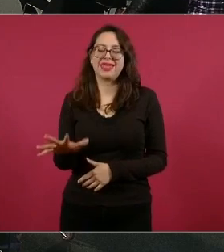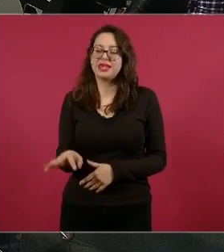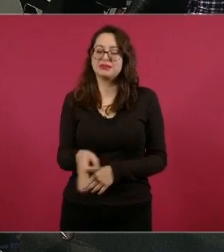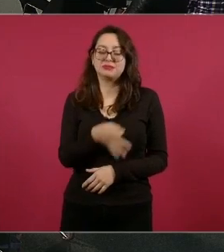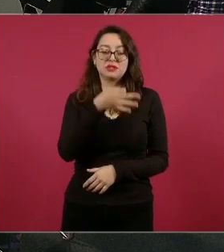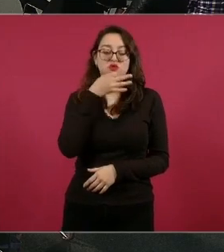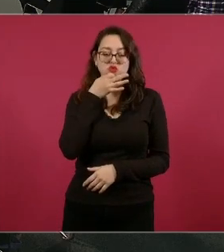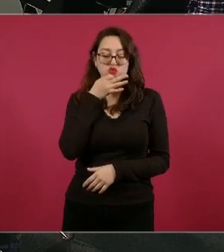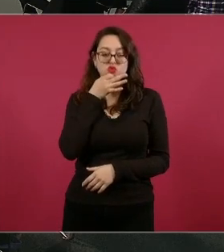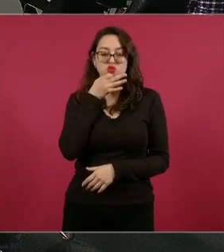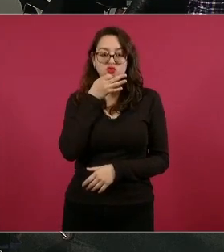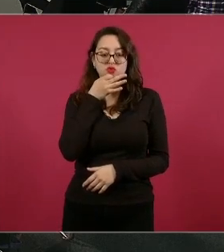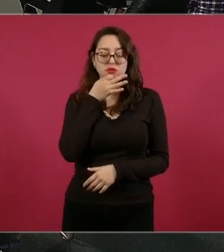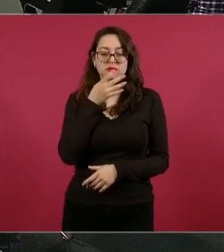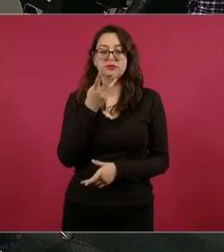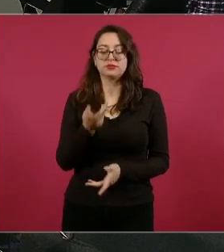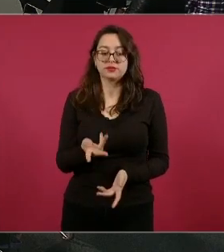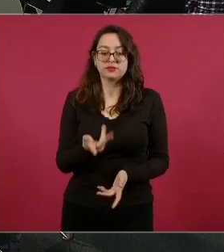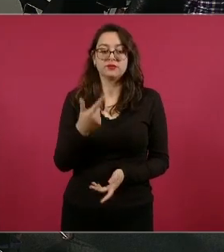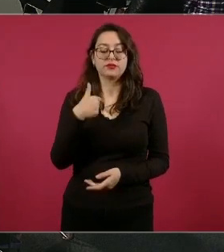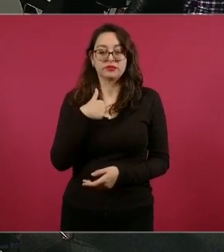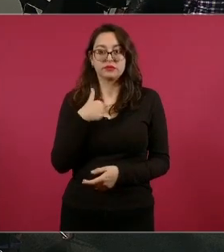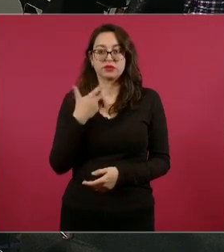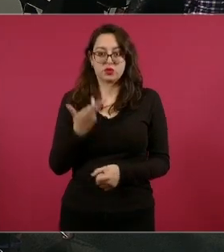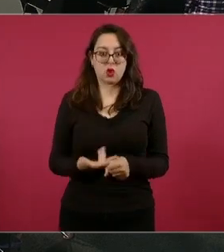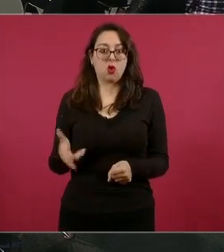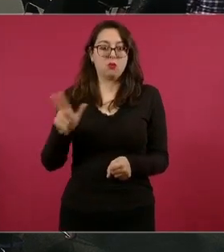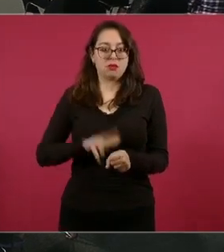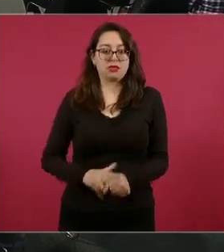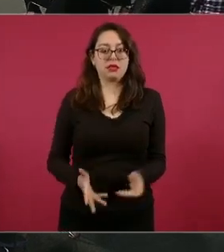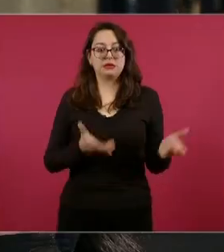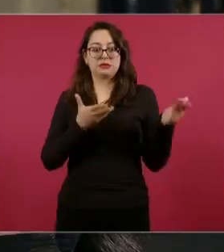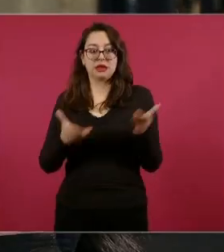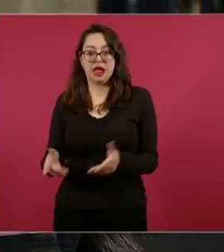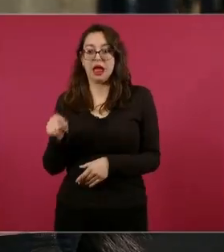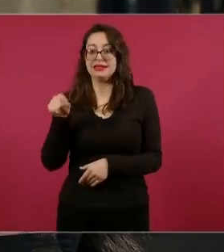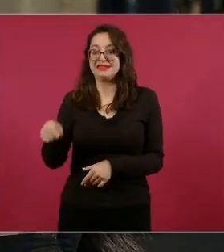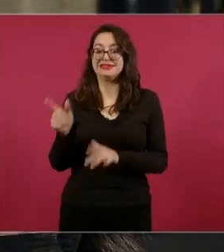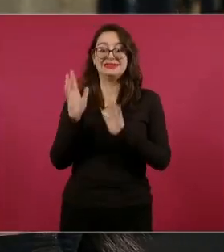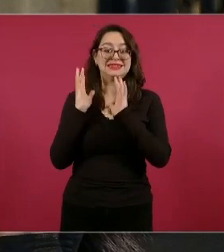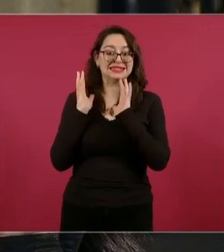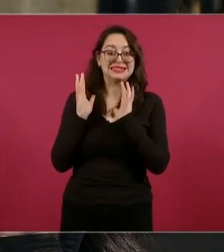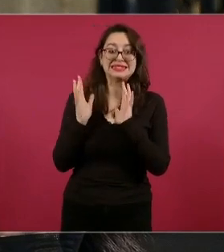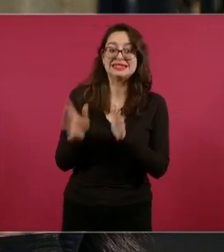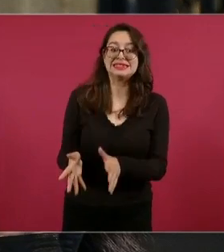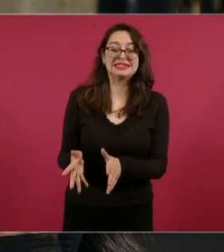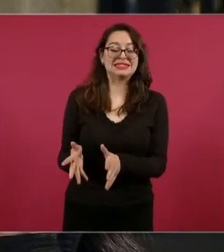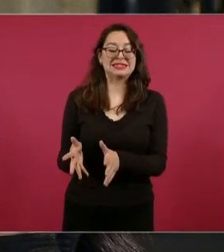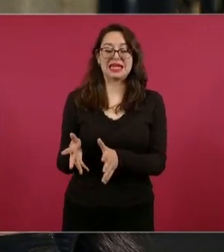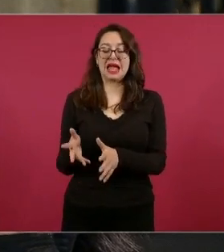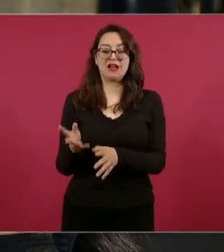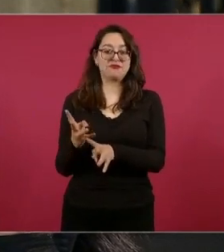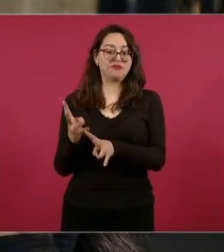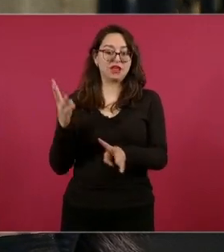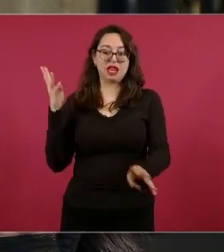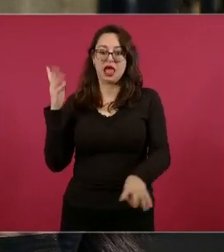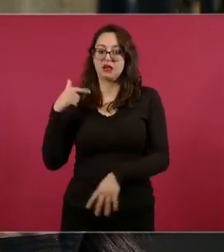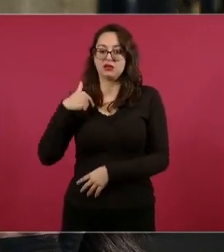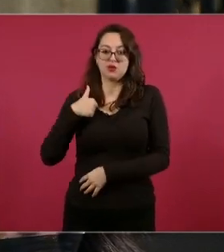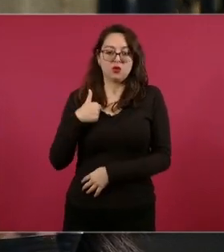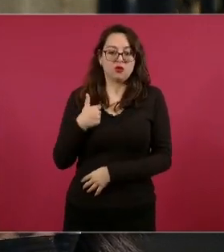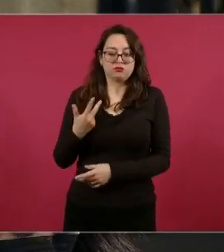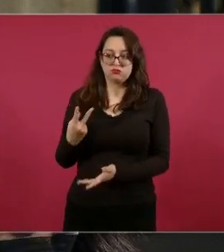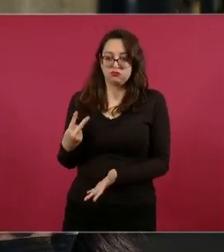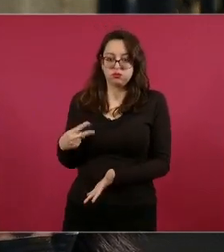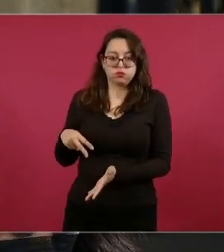y me llevó en la parte trasera del hospital. Ahí ya había una fila Me formé y le